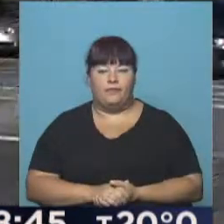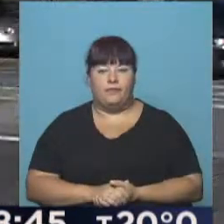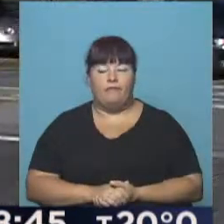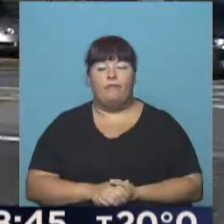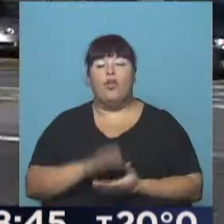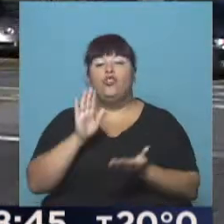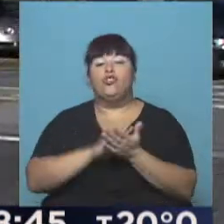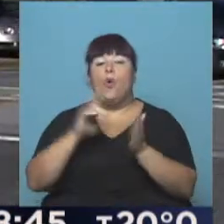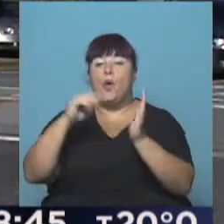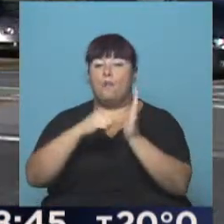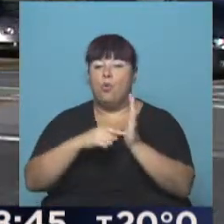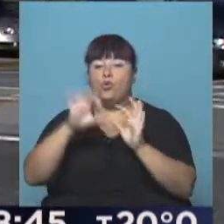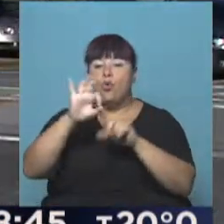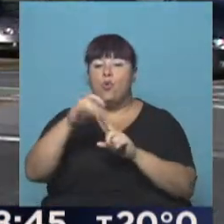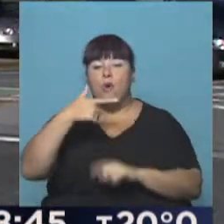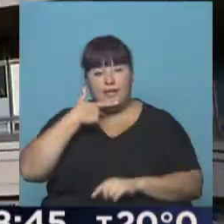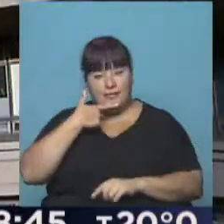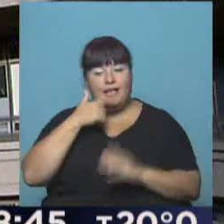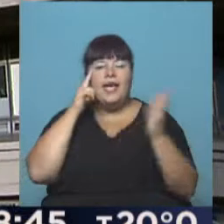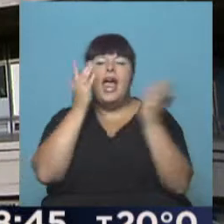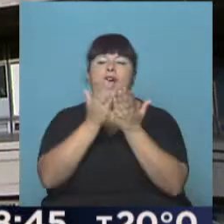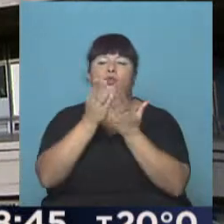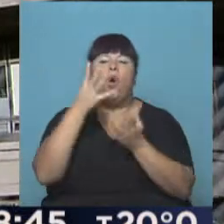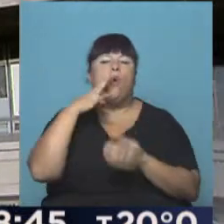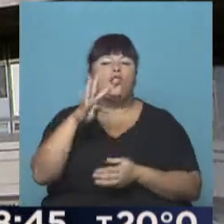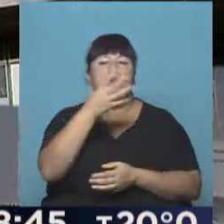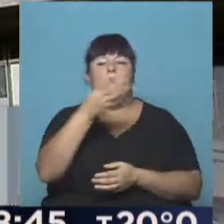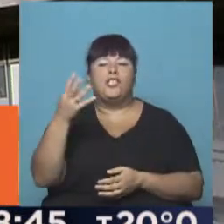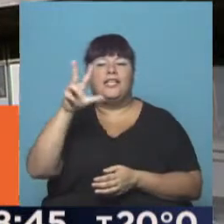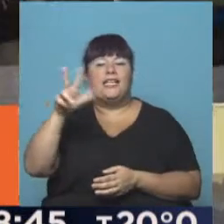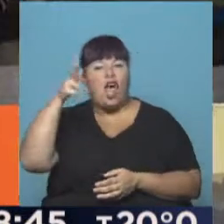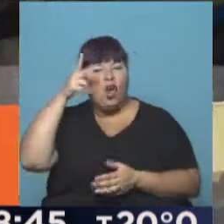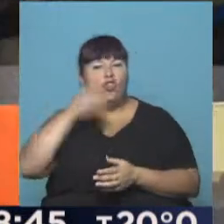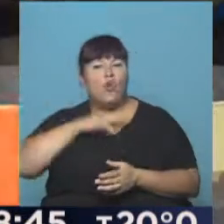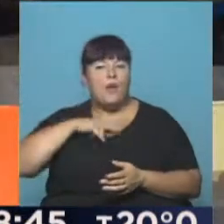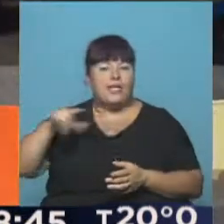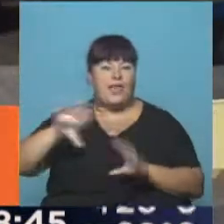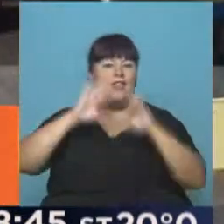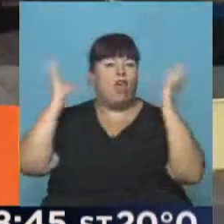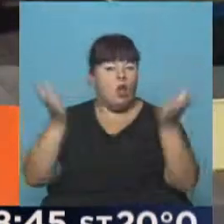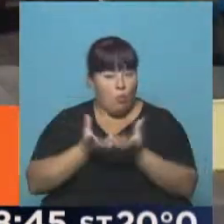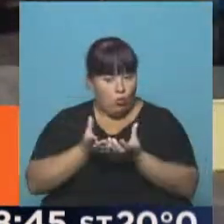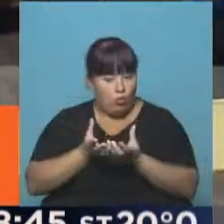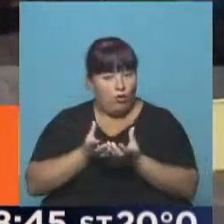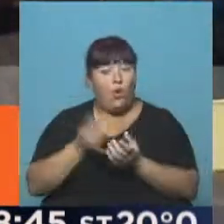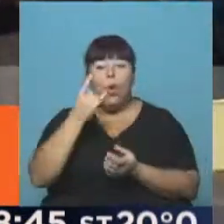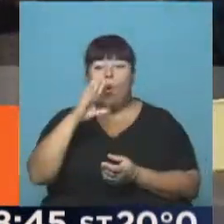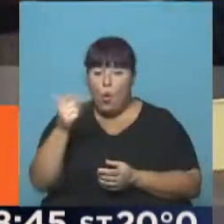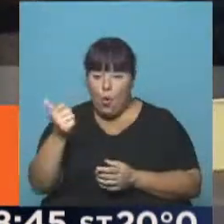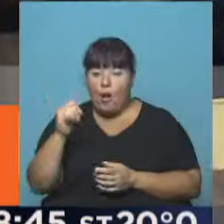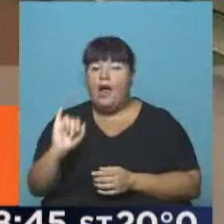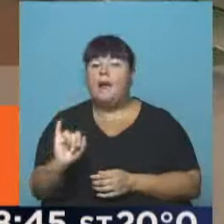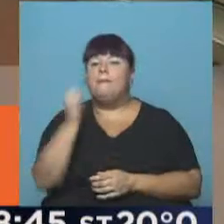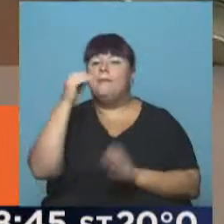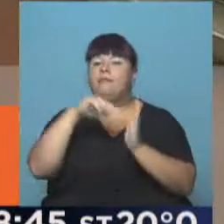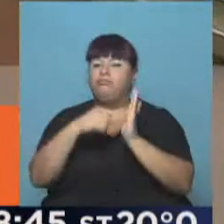De acuerdo al ranking QS, donde se evalúan 4.438 universidades a nivel mundial, la UBA se encuentra